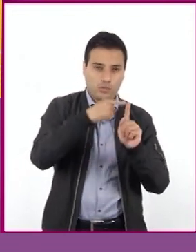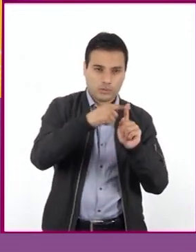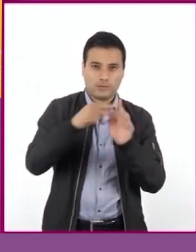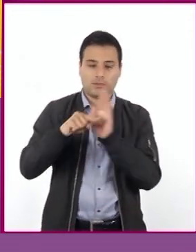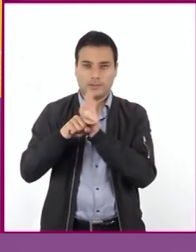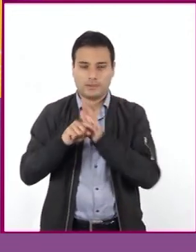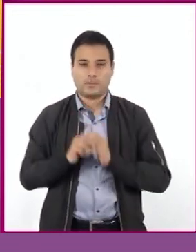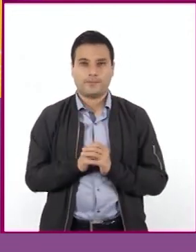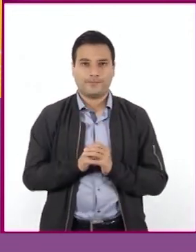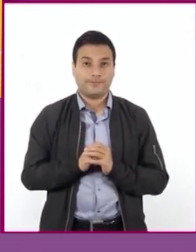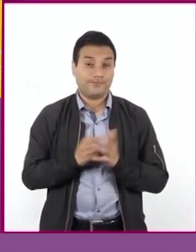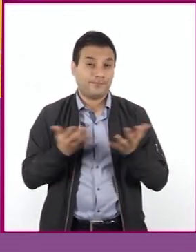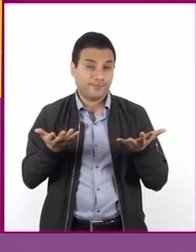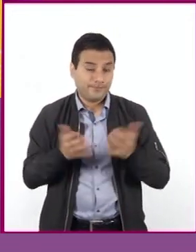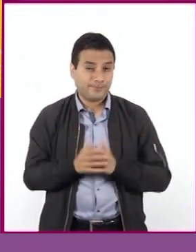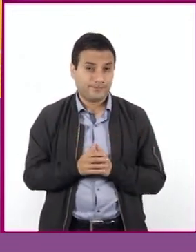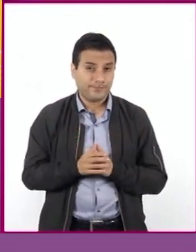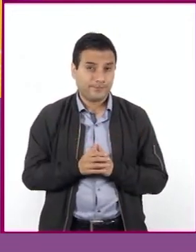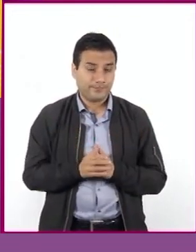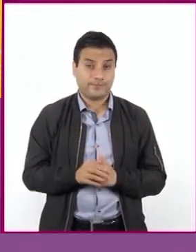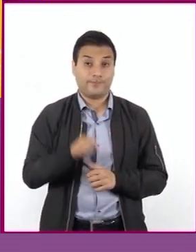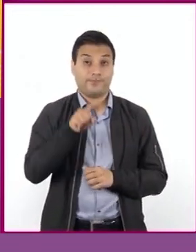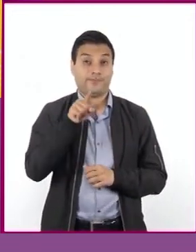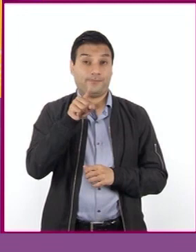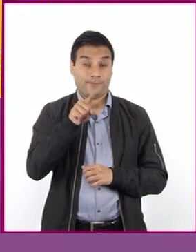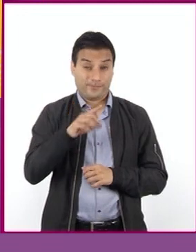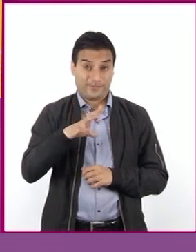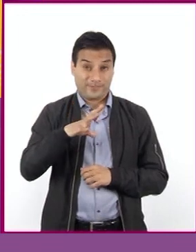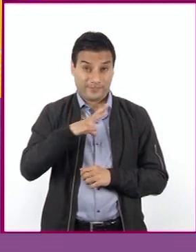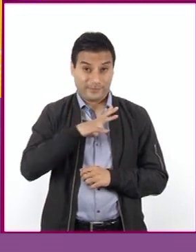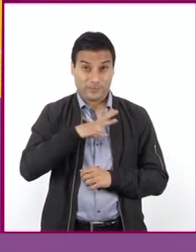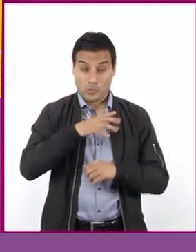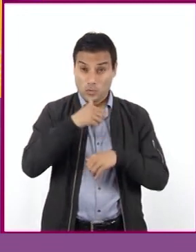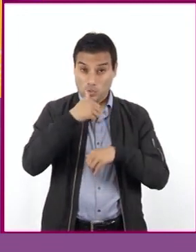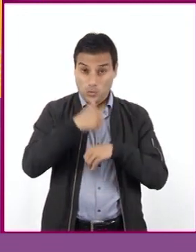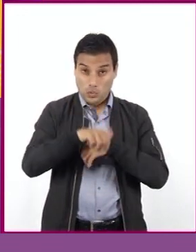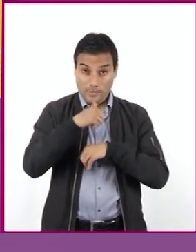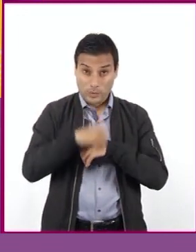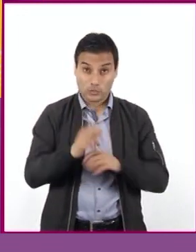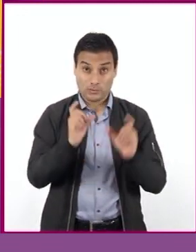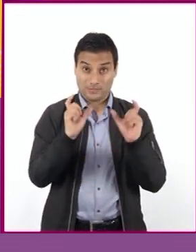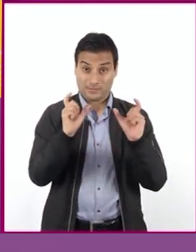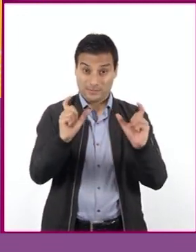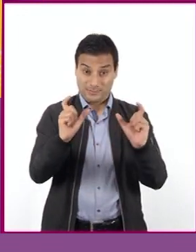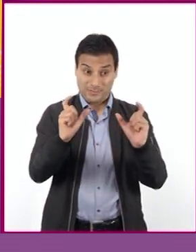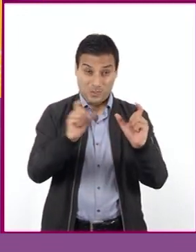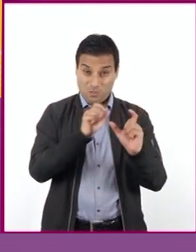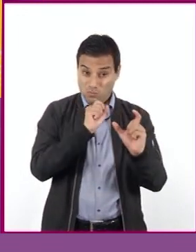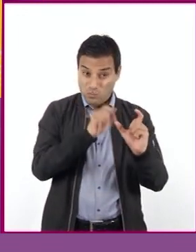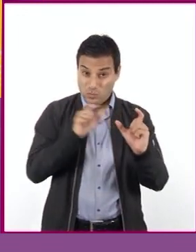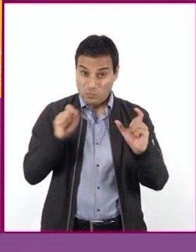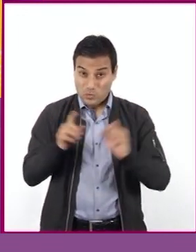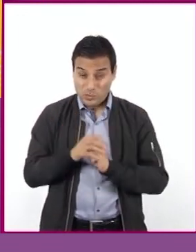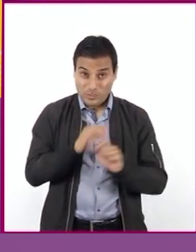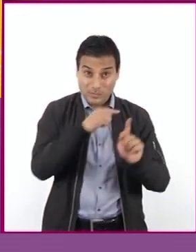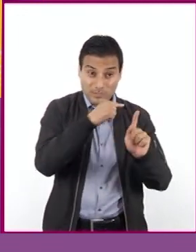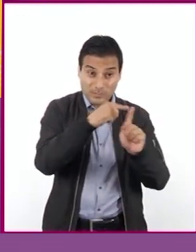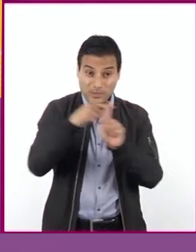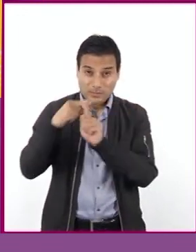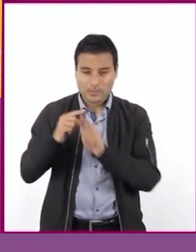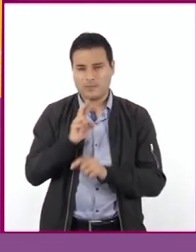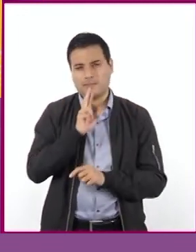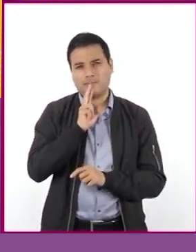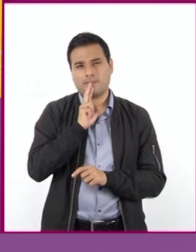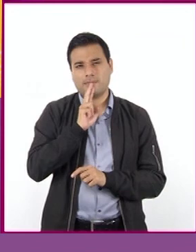Entonces, siempre que tengas los coeficientes con signos iguales, le agregaremos un signo negativo a cualquiera de los